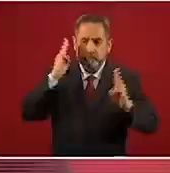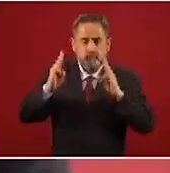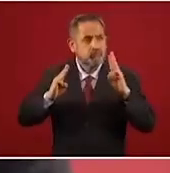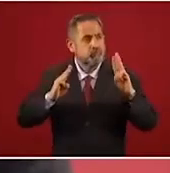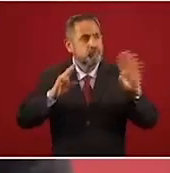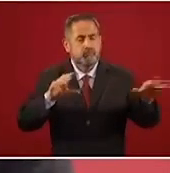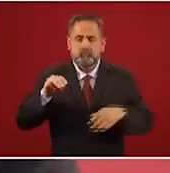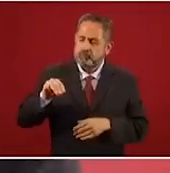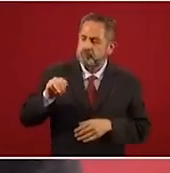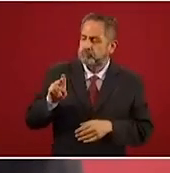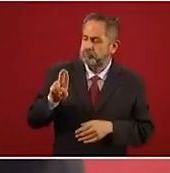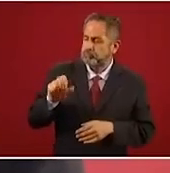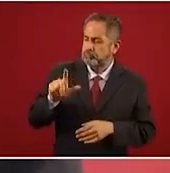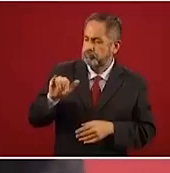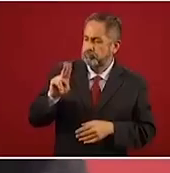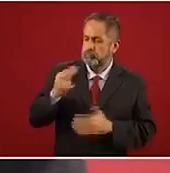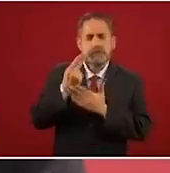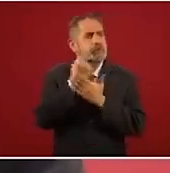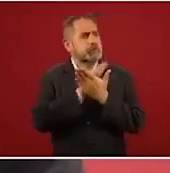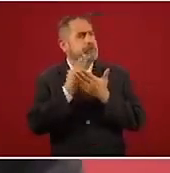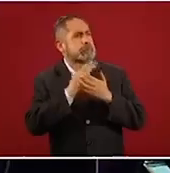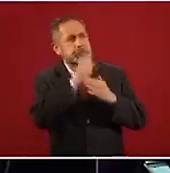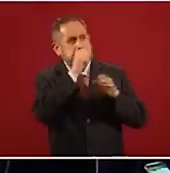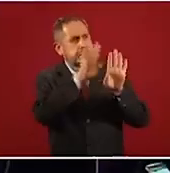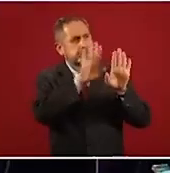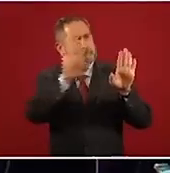muralismo y va a tener otras actividades.